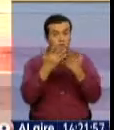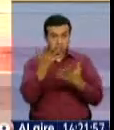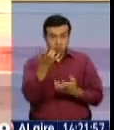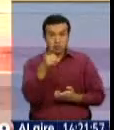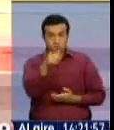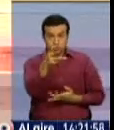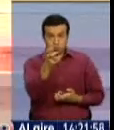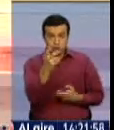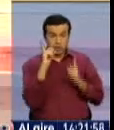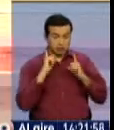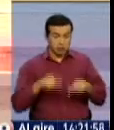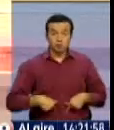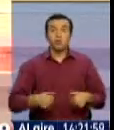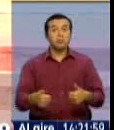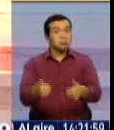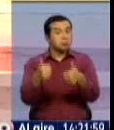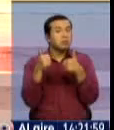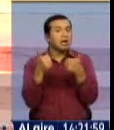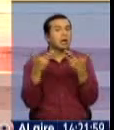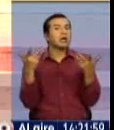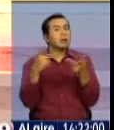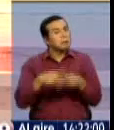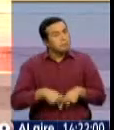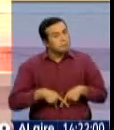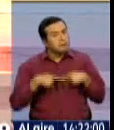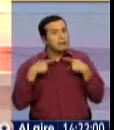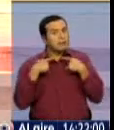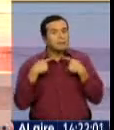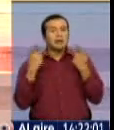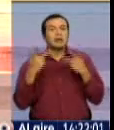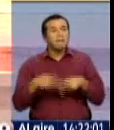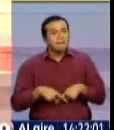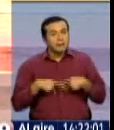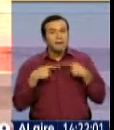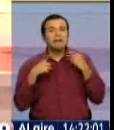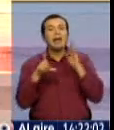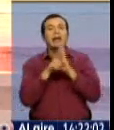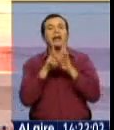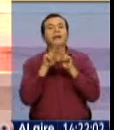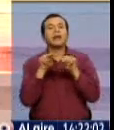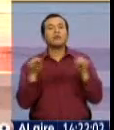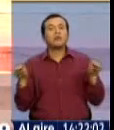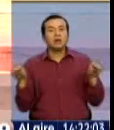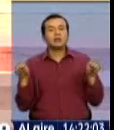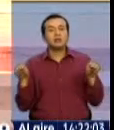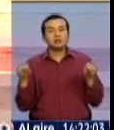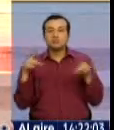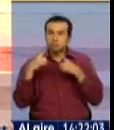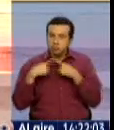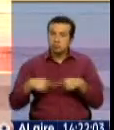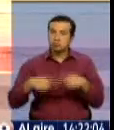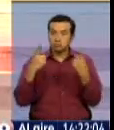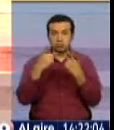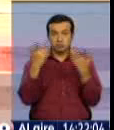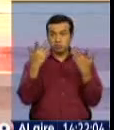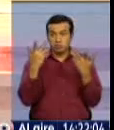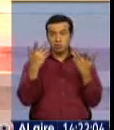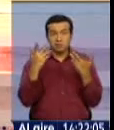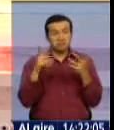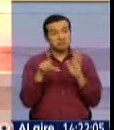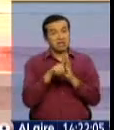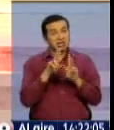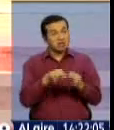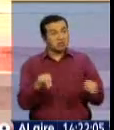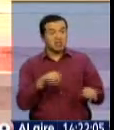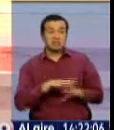quieres ser sano, tienes que vivir según la ley de la naturaleza, te lo dice. Porque si sales de las leyes